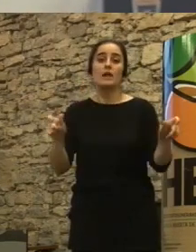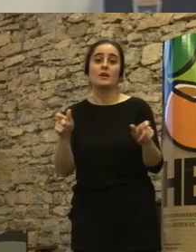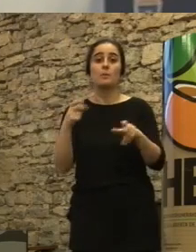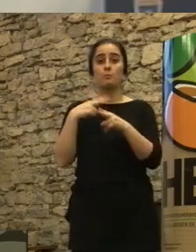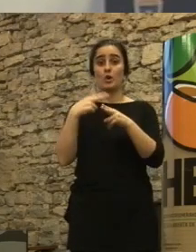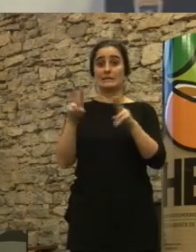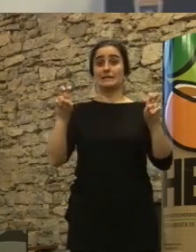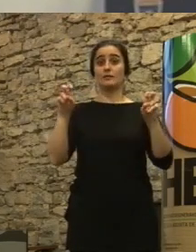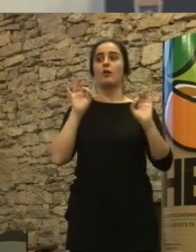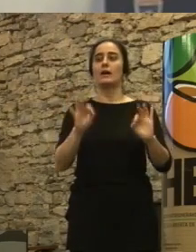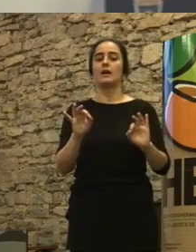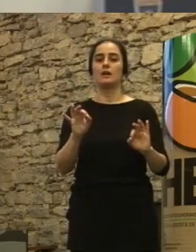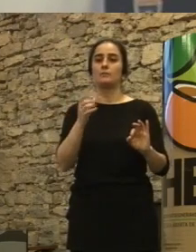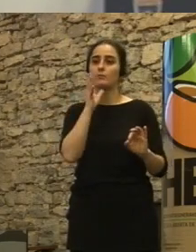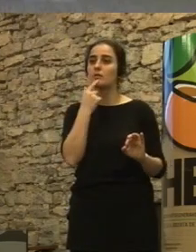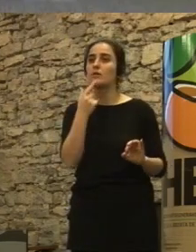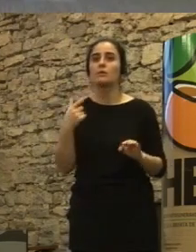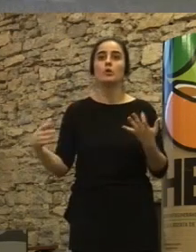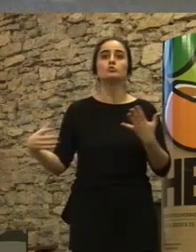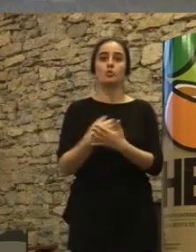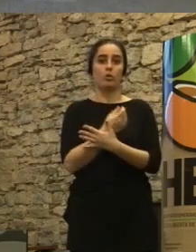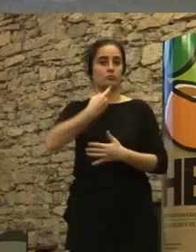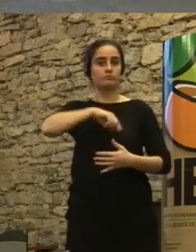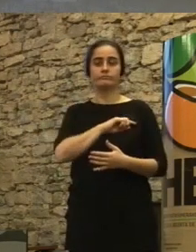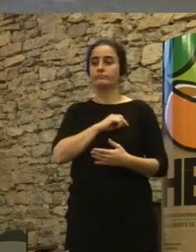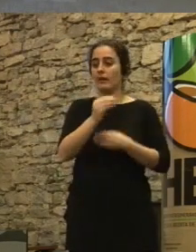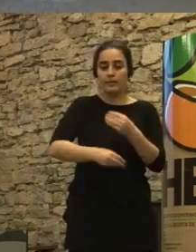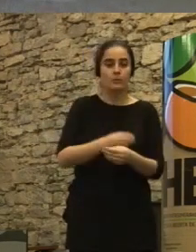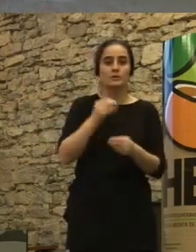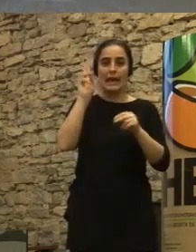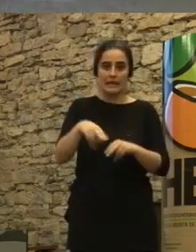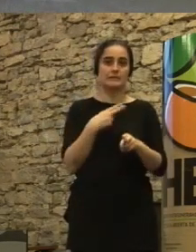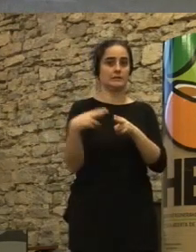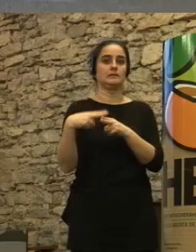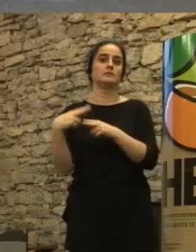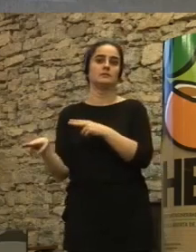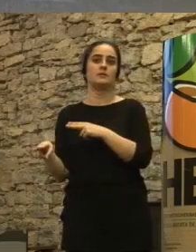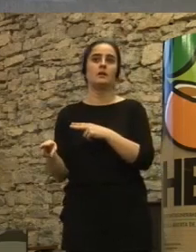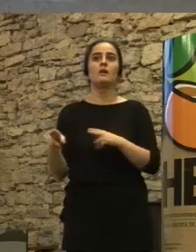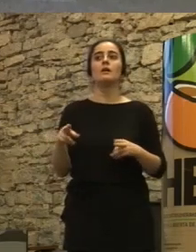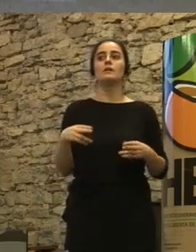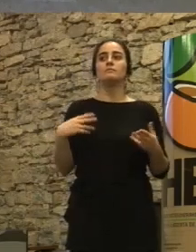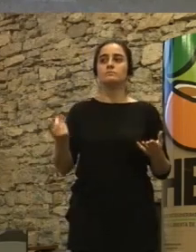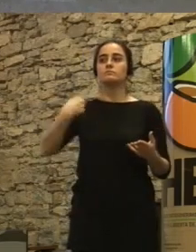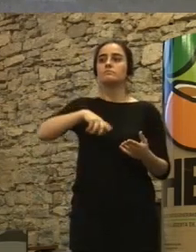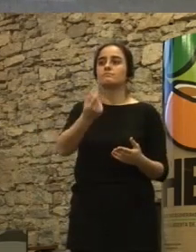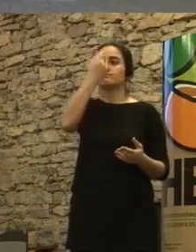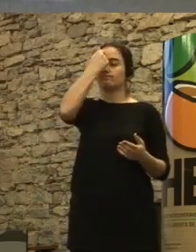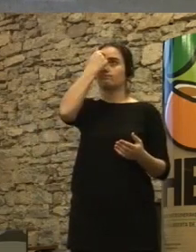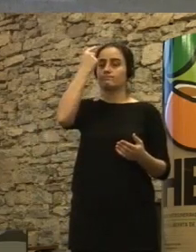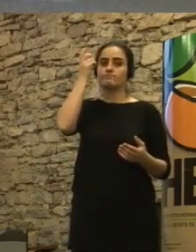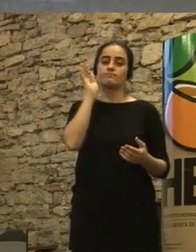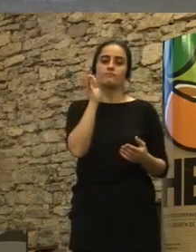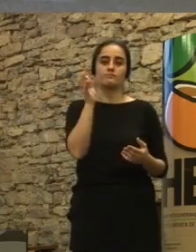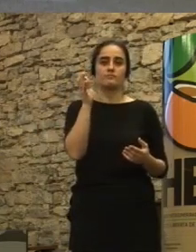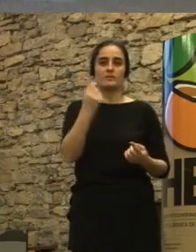devuelve contra la realidad tozuda de que todo lo que hacemos constantemente es política y que nos recuerda, diría yo, lo